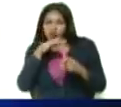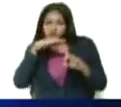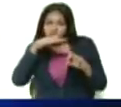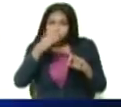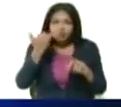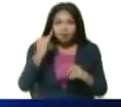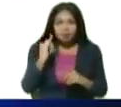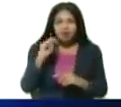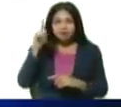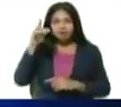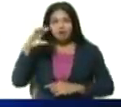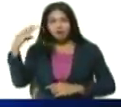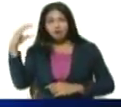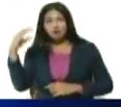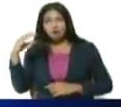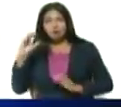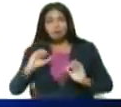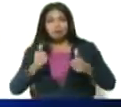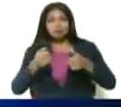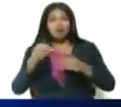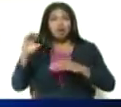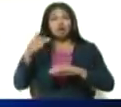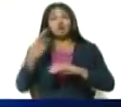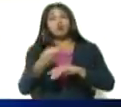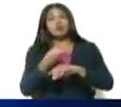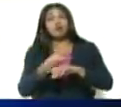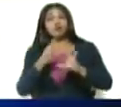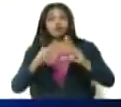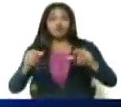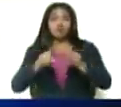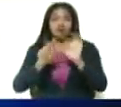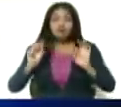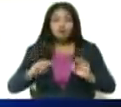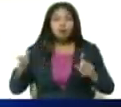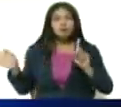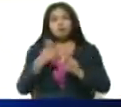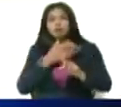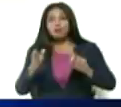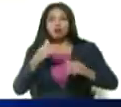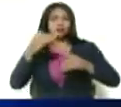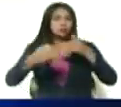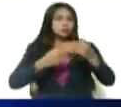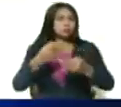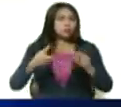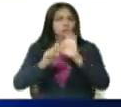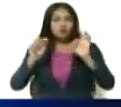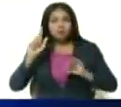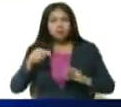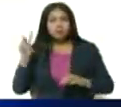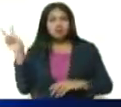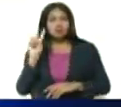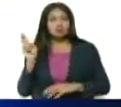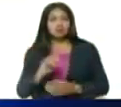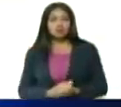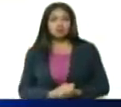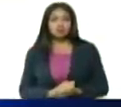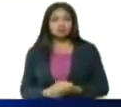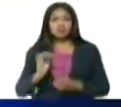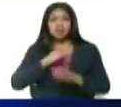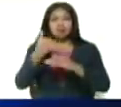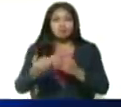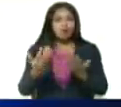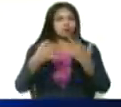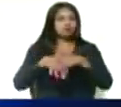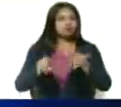que tienen y propicia el gobierno colombiano en su territorio para agredir constantemente a Venezuela. Así que el plan es